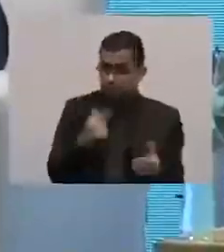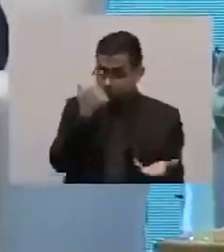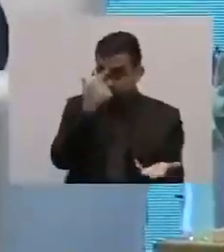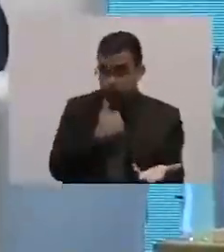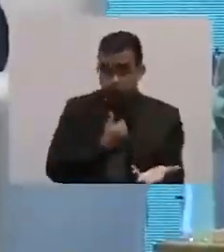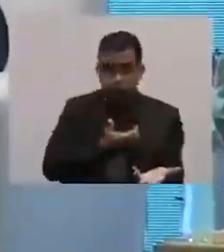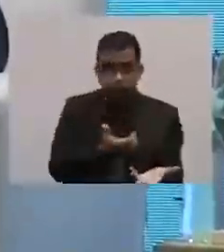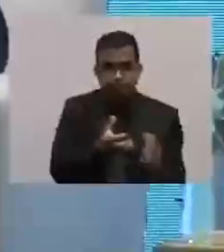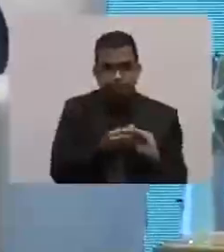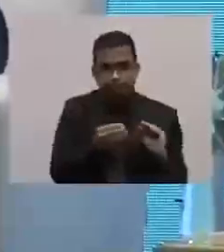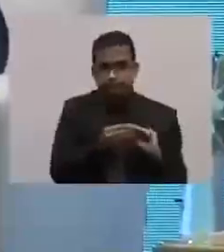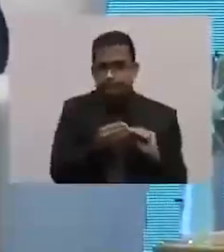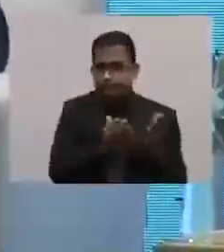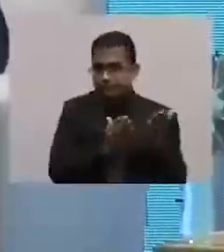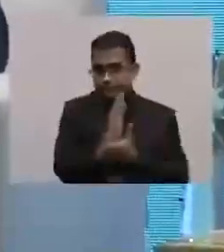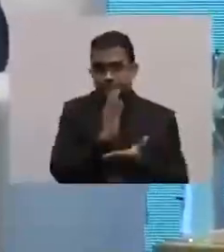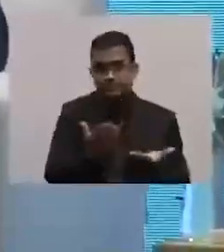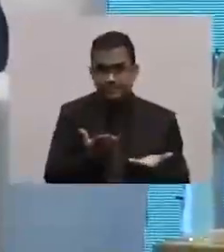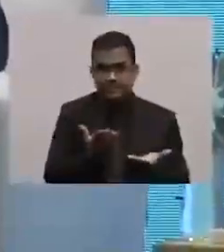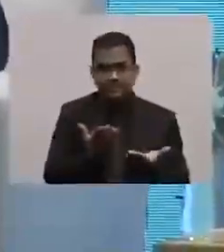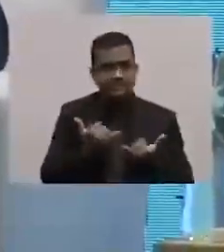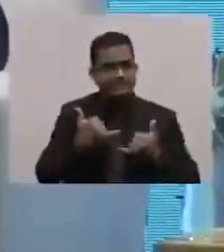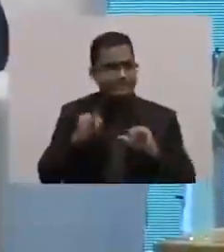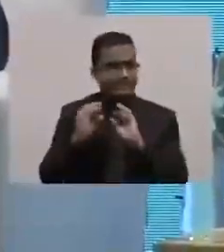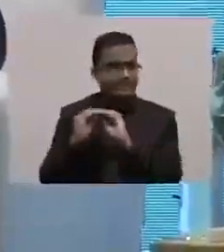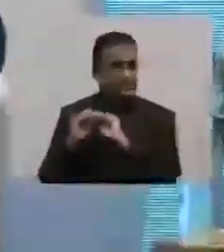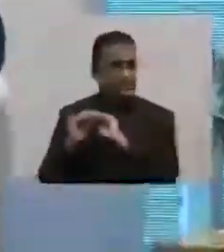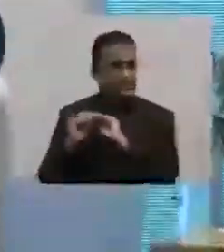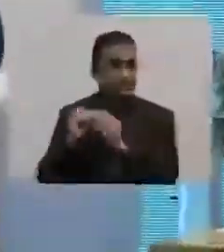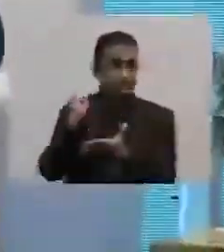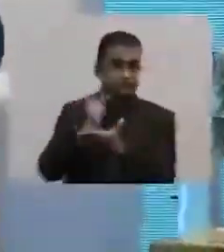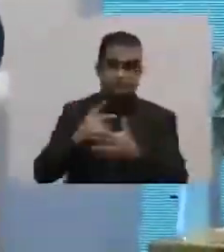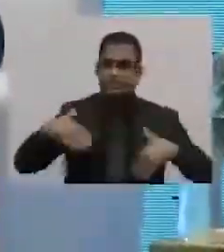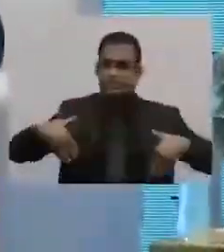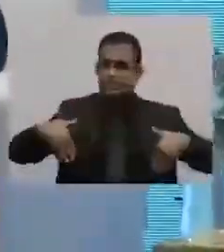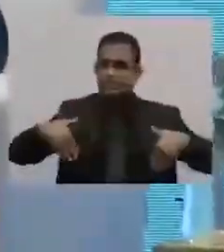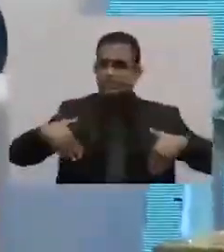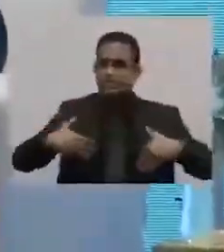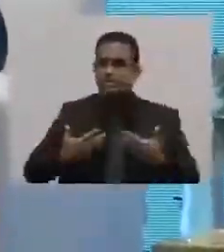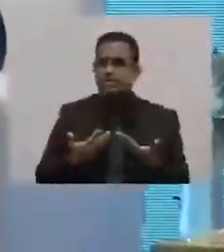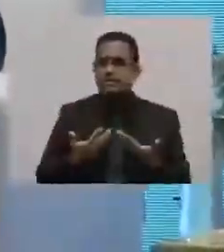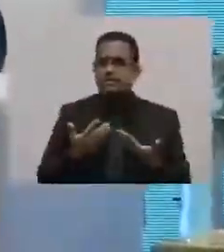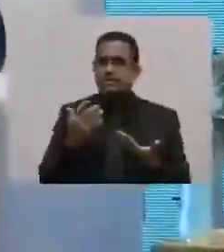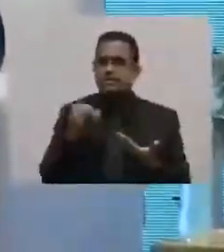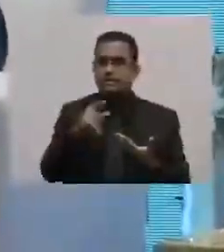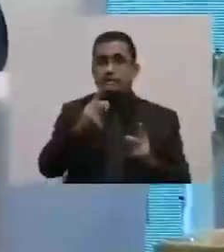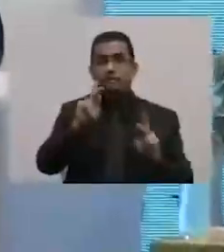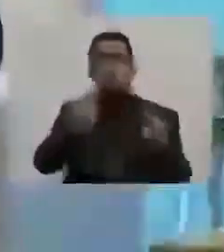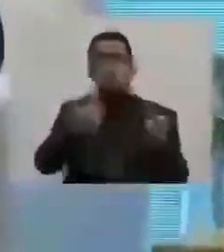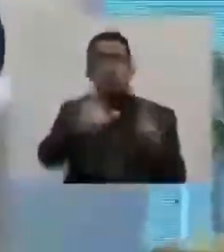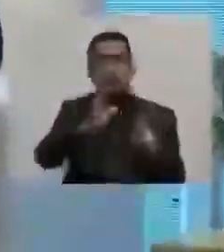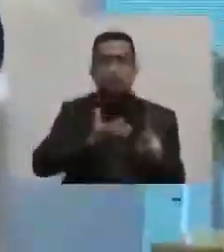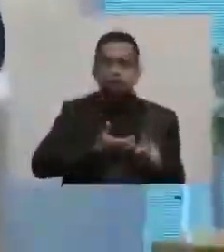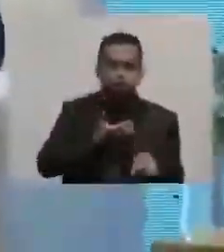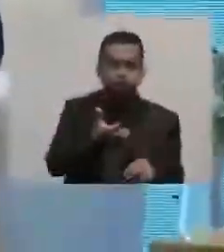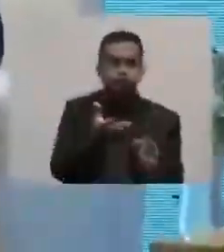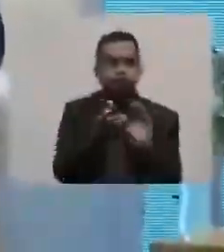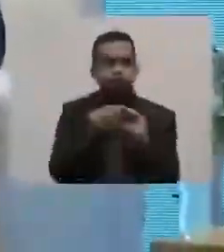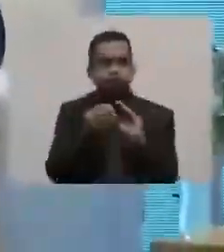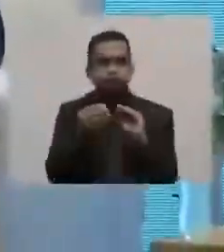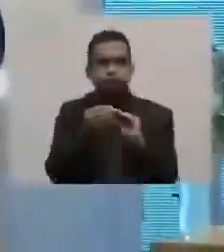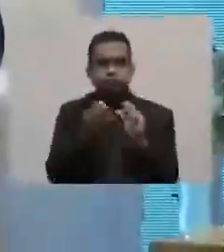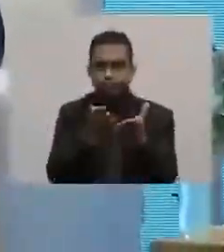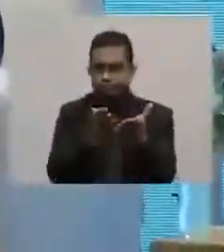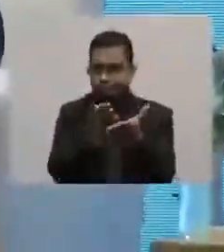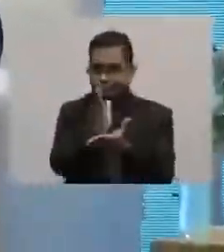expresión. Porque ese es el derecho más transversal que tiene la condición humana. Y quizás eso es tan esencial